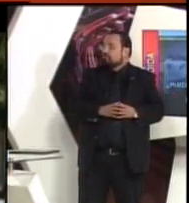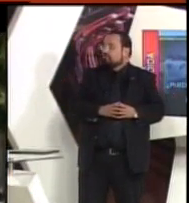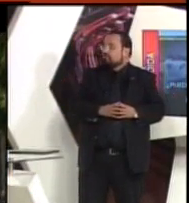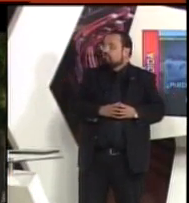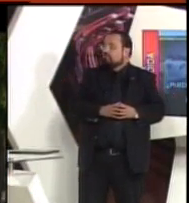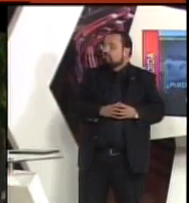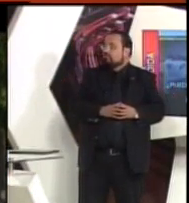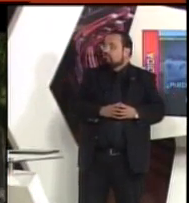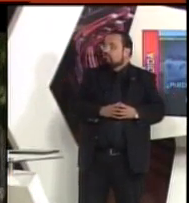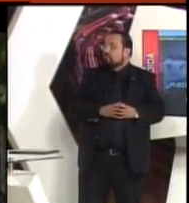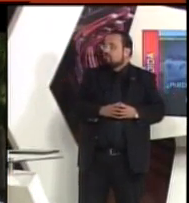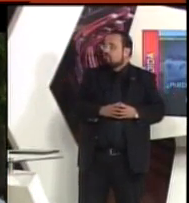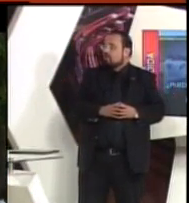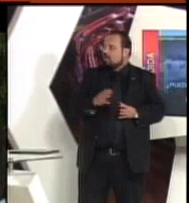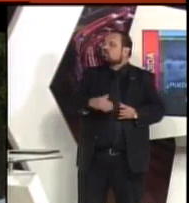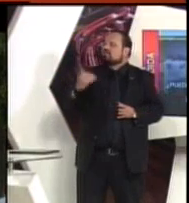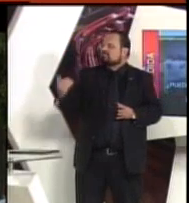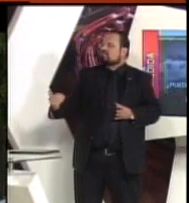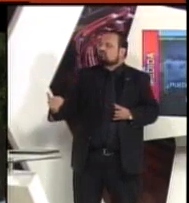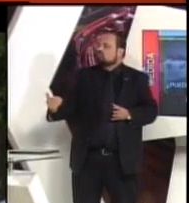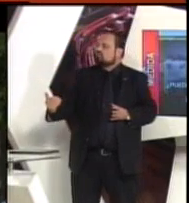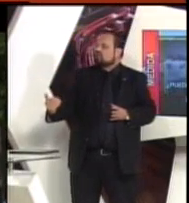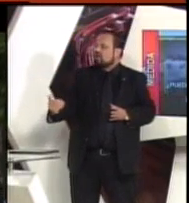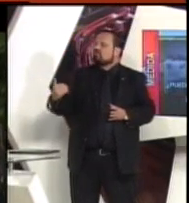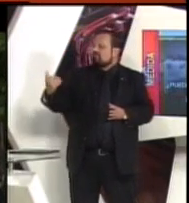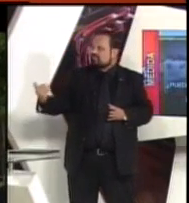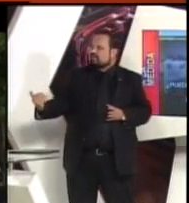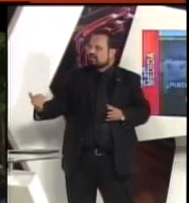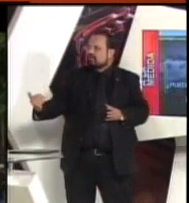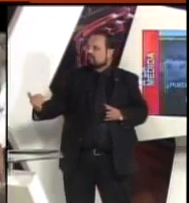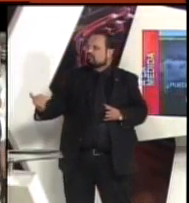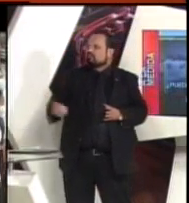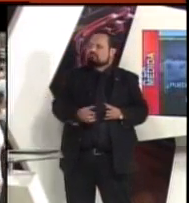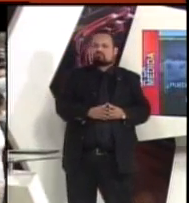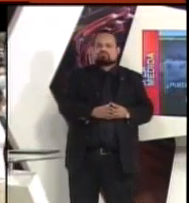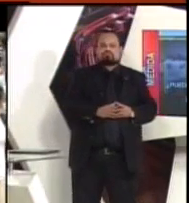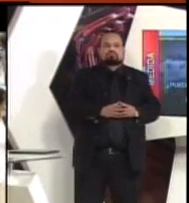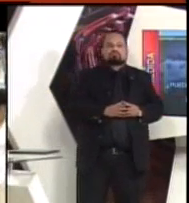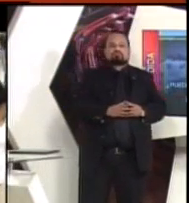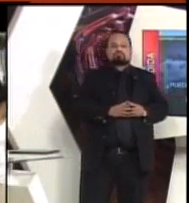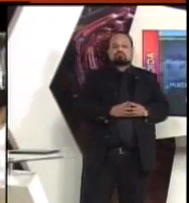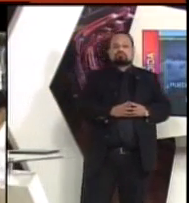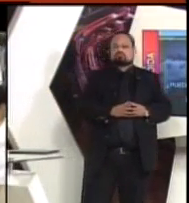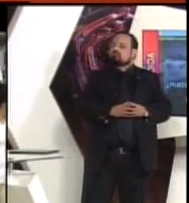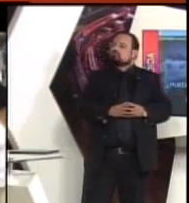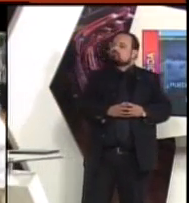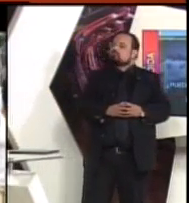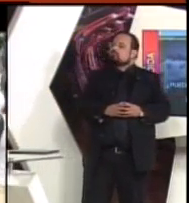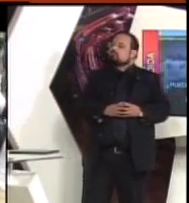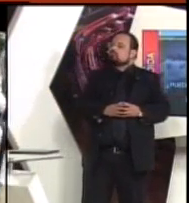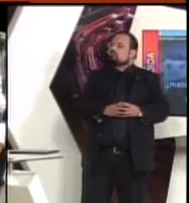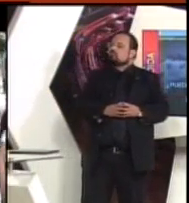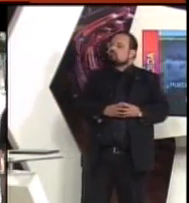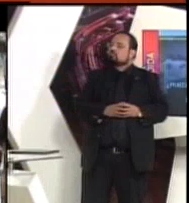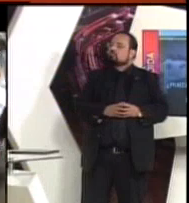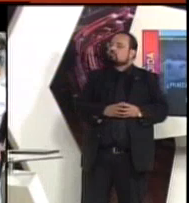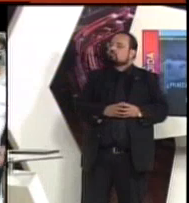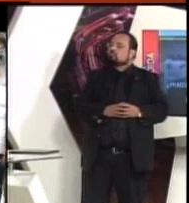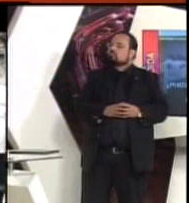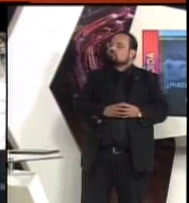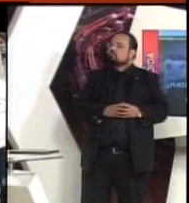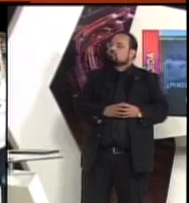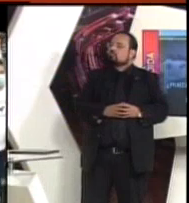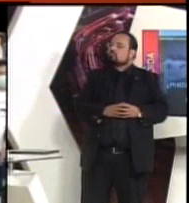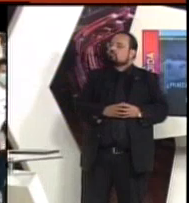en el sentido que cansan su acción almanza definitivamente pero imagínense ustedes si no nos cuidamos